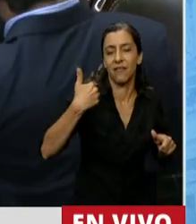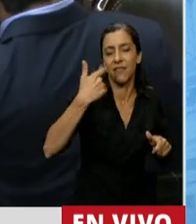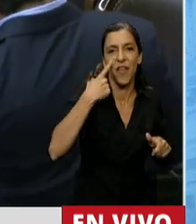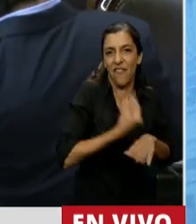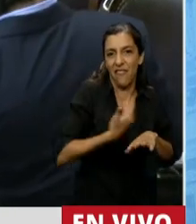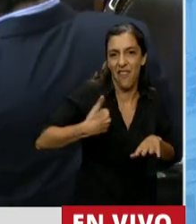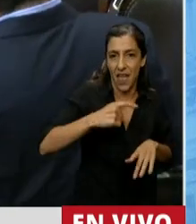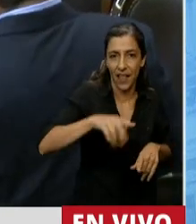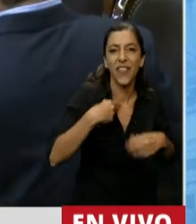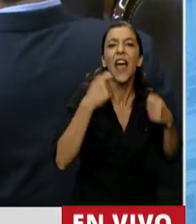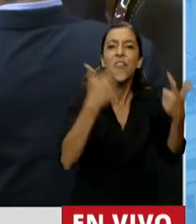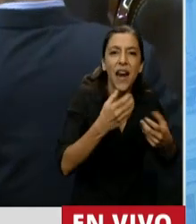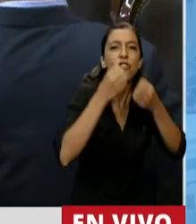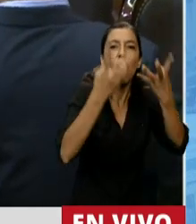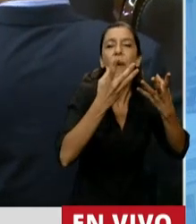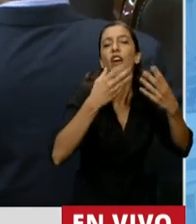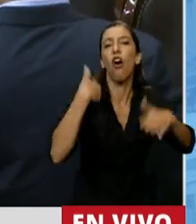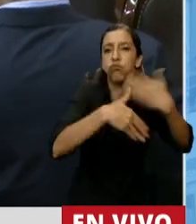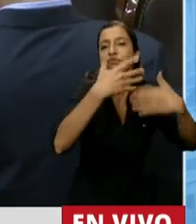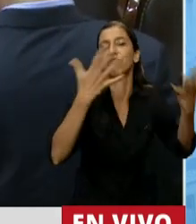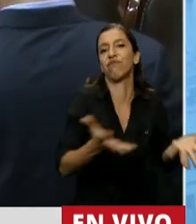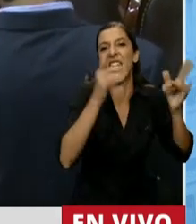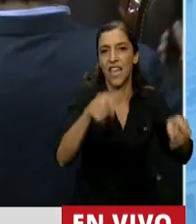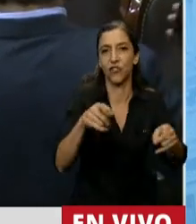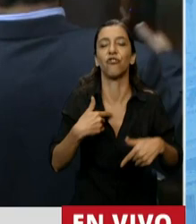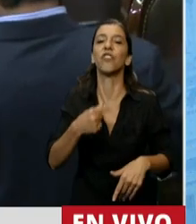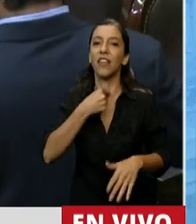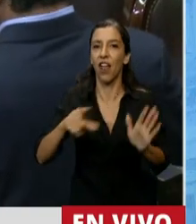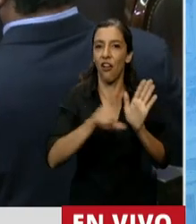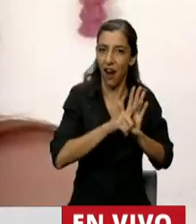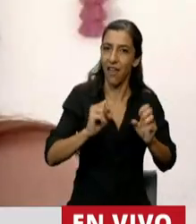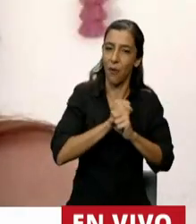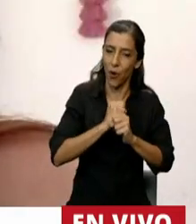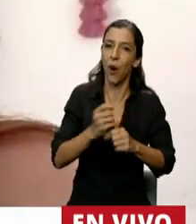Así que sean leyes, señor presidente, y muchas gracias.